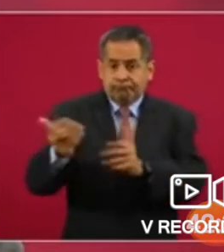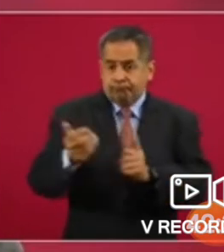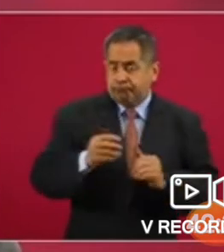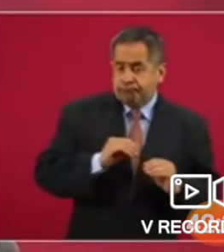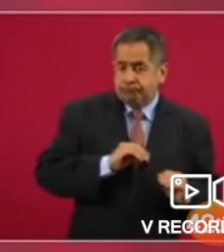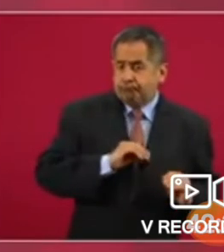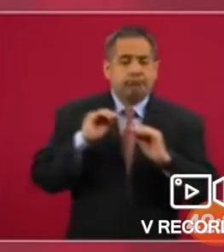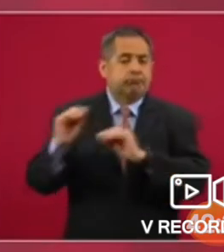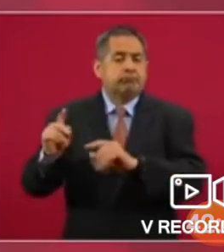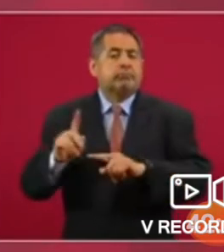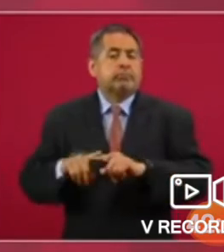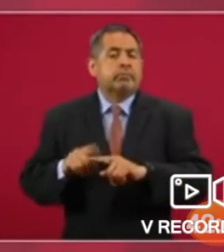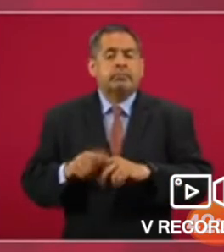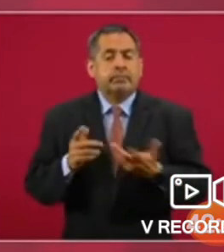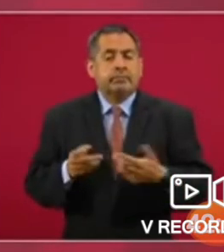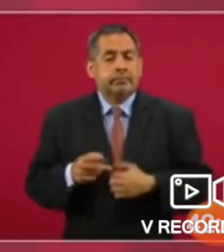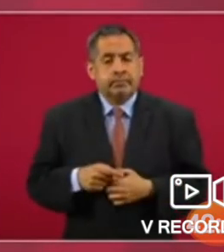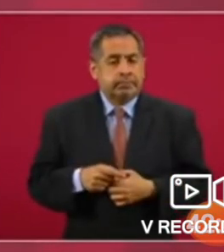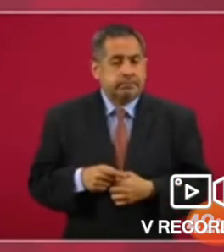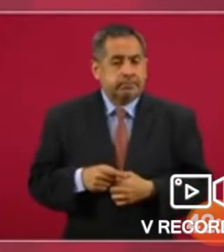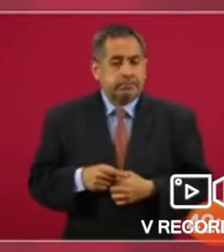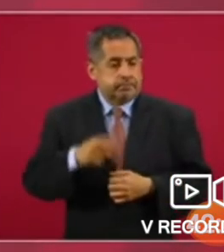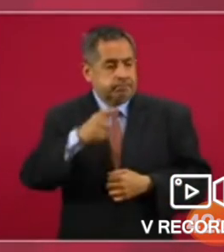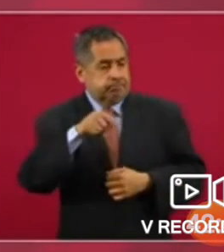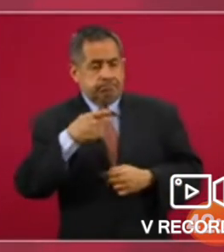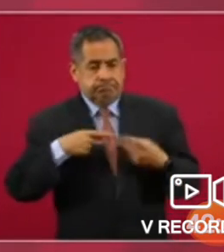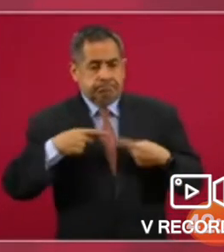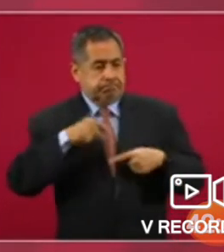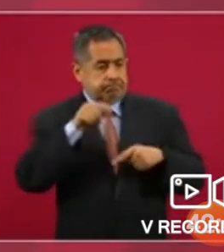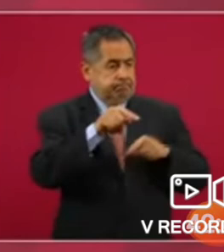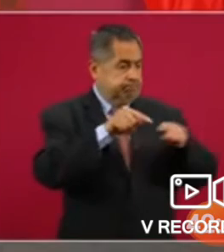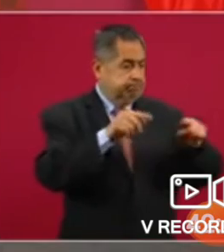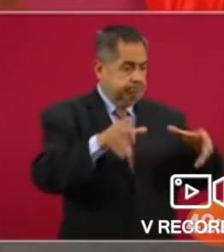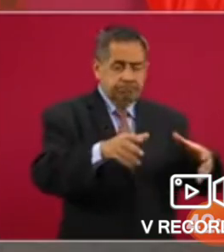equipo de apoyo